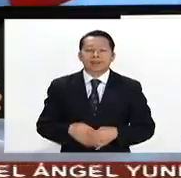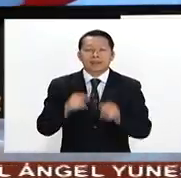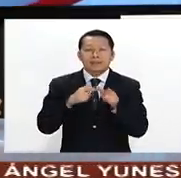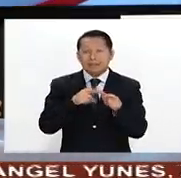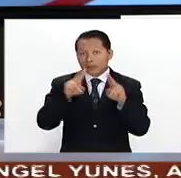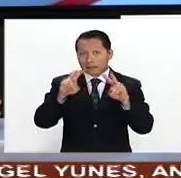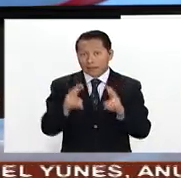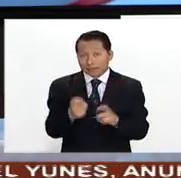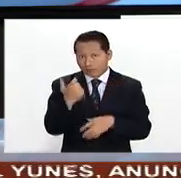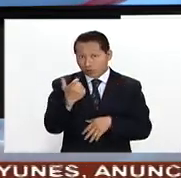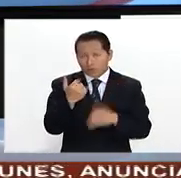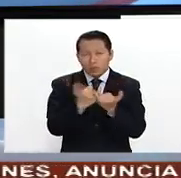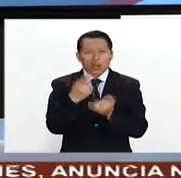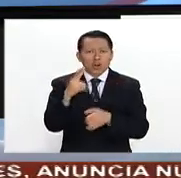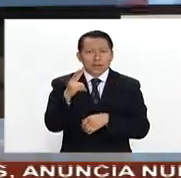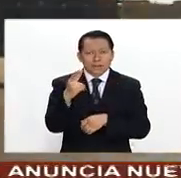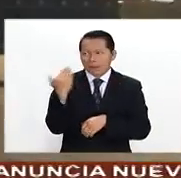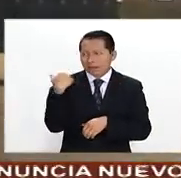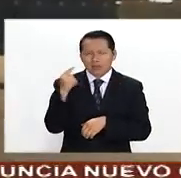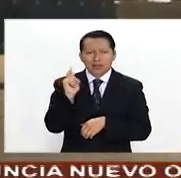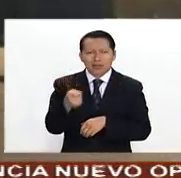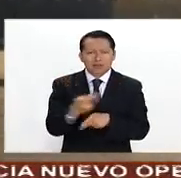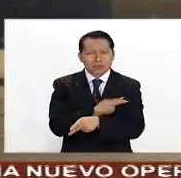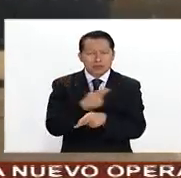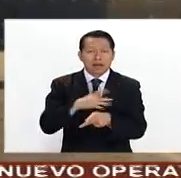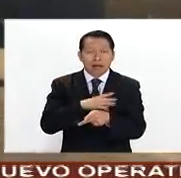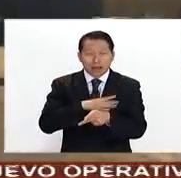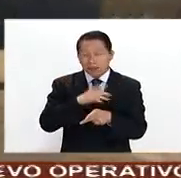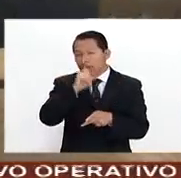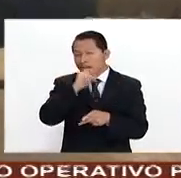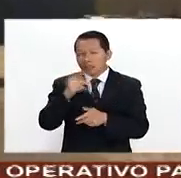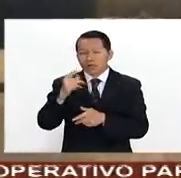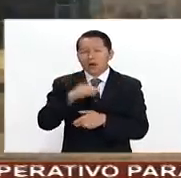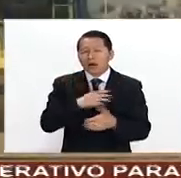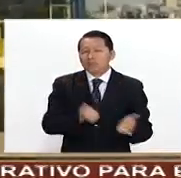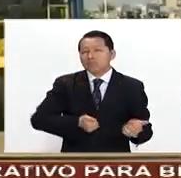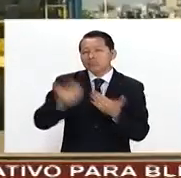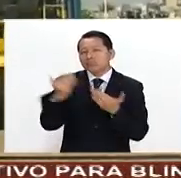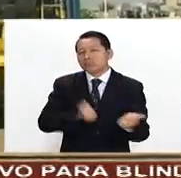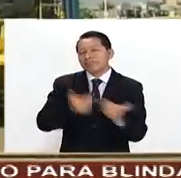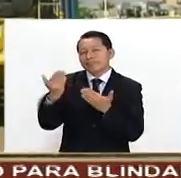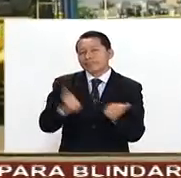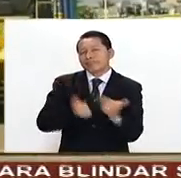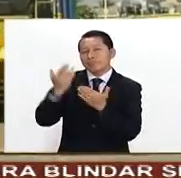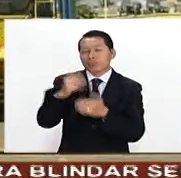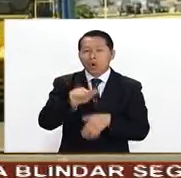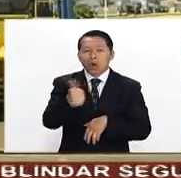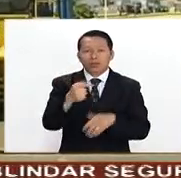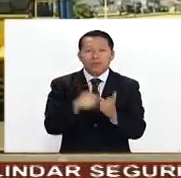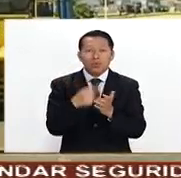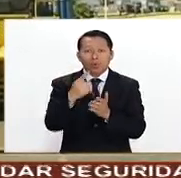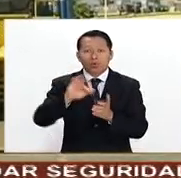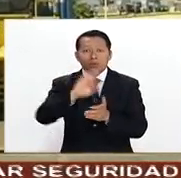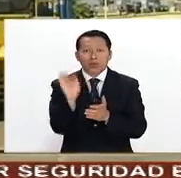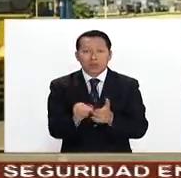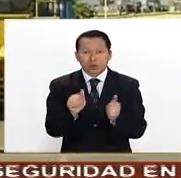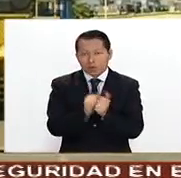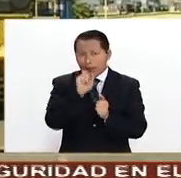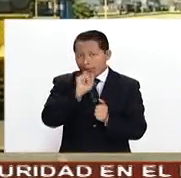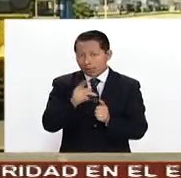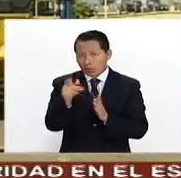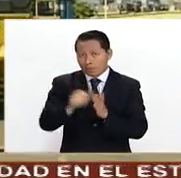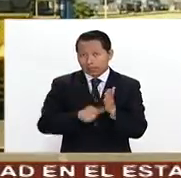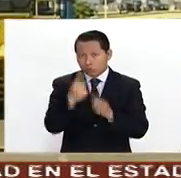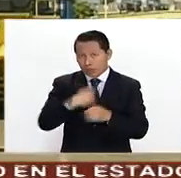Siguiendo con temas económicos, en noviembre pasado las exportaciones totales de nuestro país incrementaron 11.1% con respecto al mismo mes del